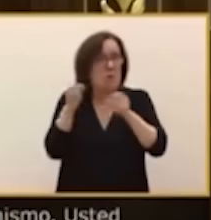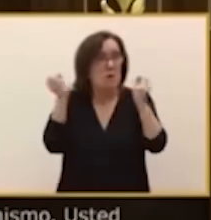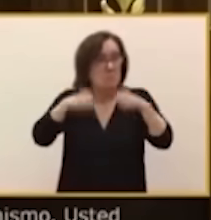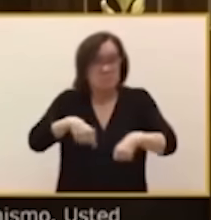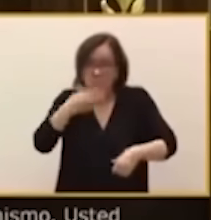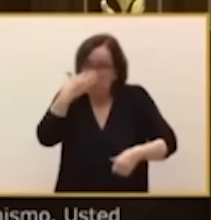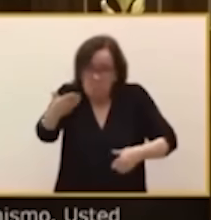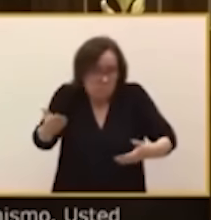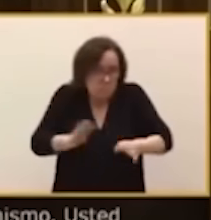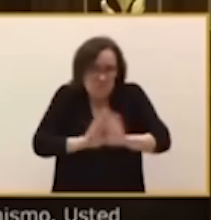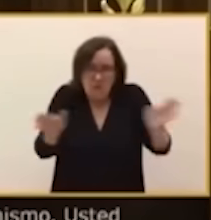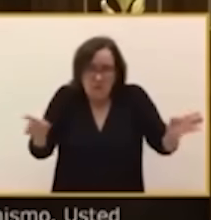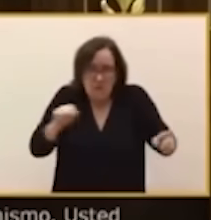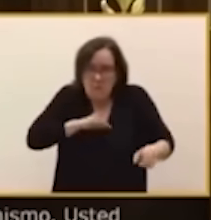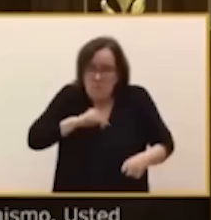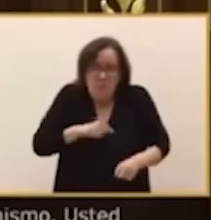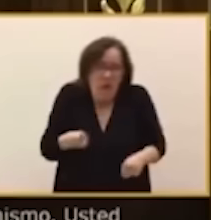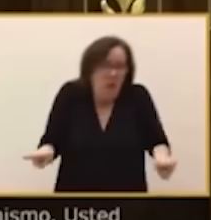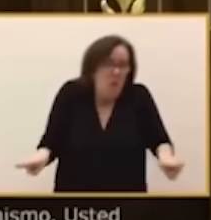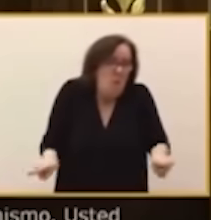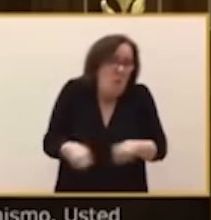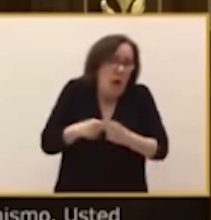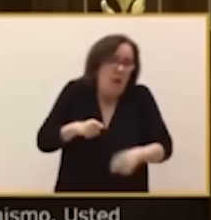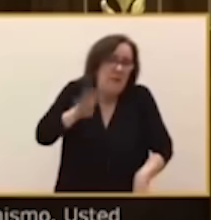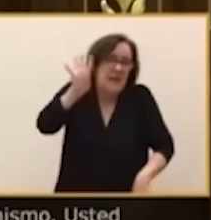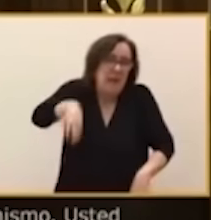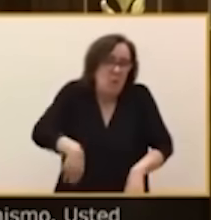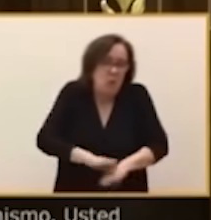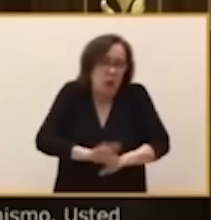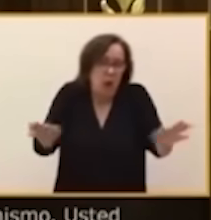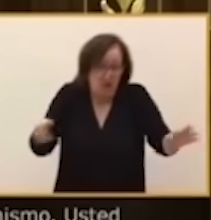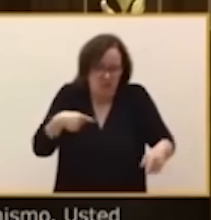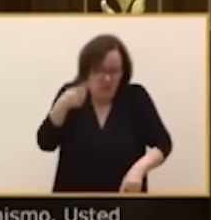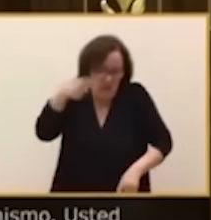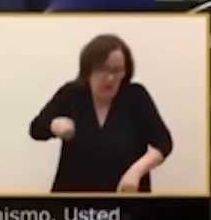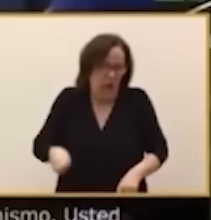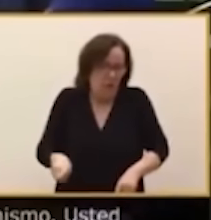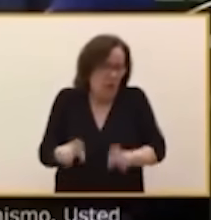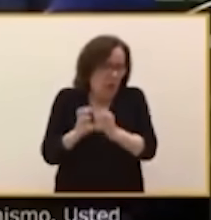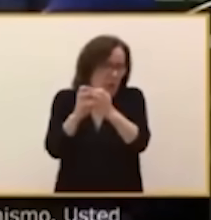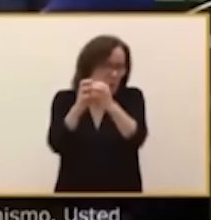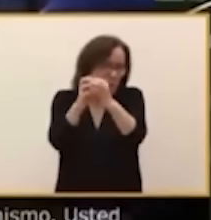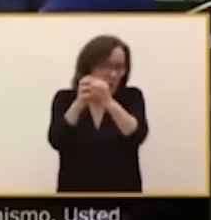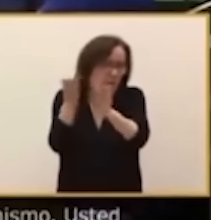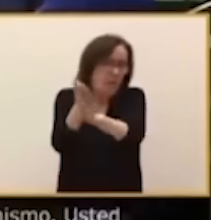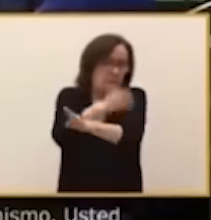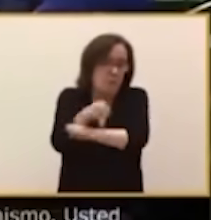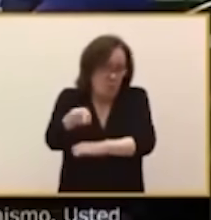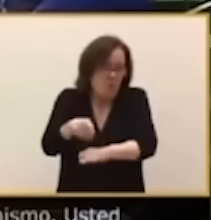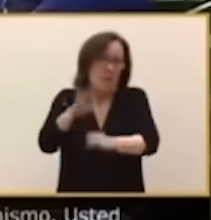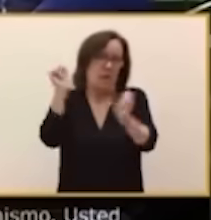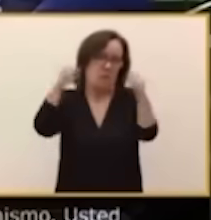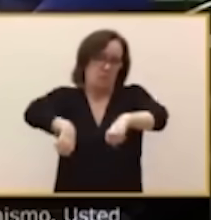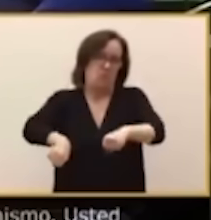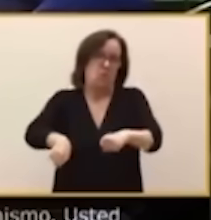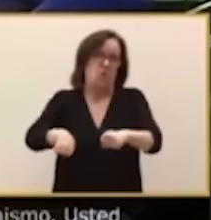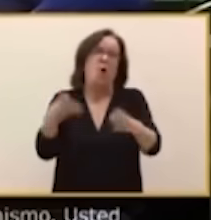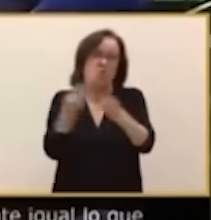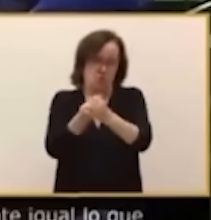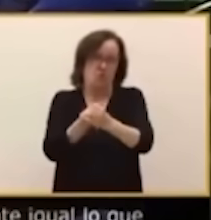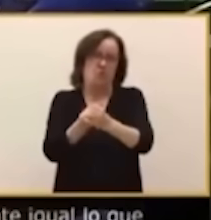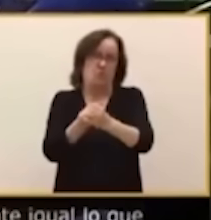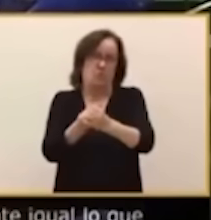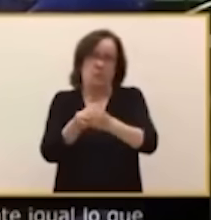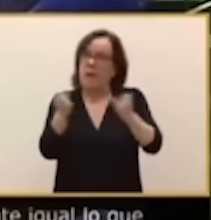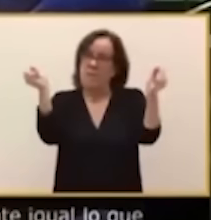Lo digo abiertamente y me da exactamente igual lo que digan en Cataluña. Y usted lo sabe. Usted hubiera pactado con Junts. Y